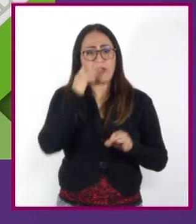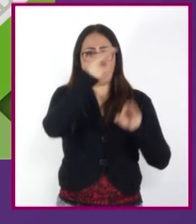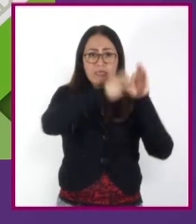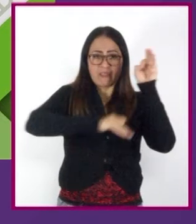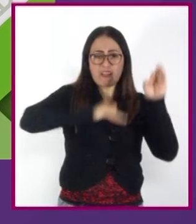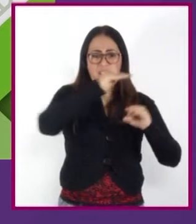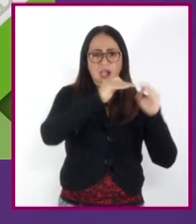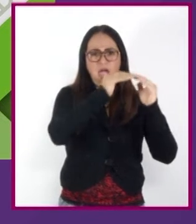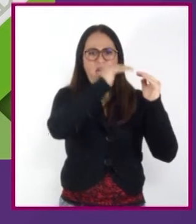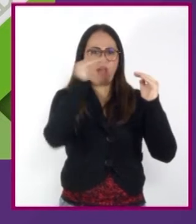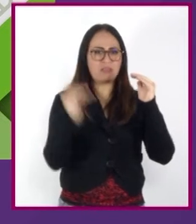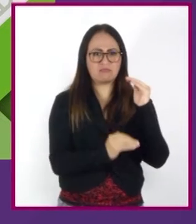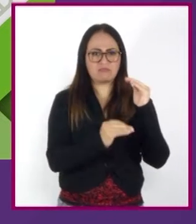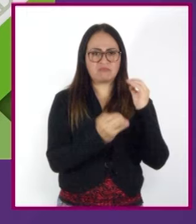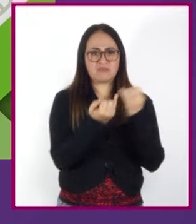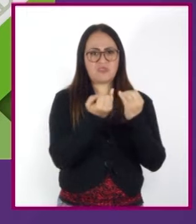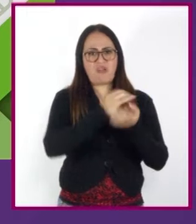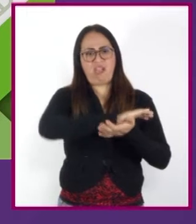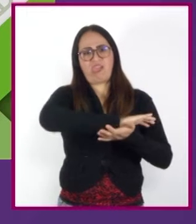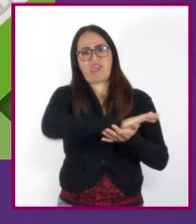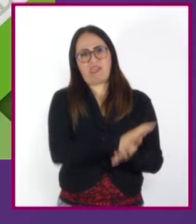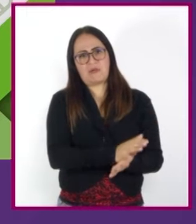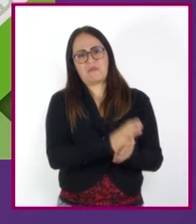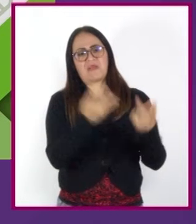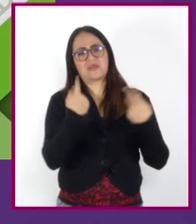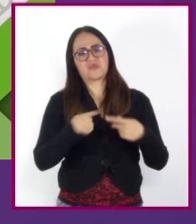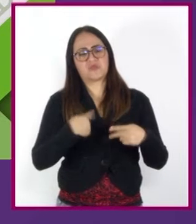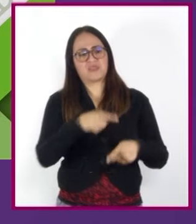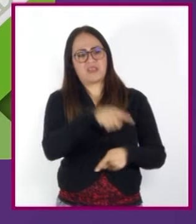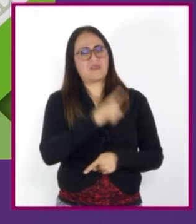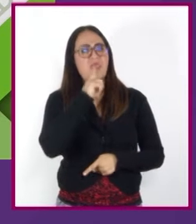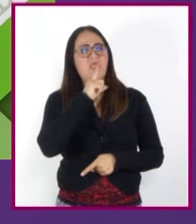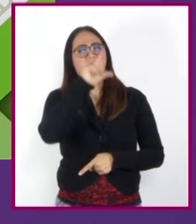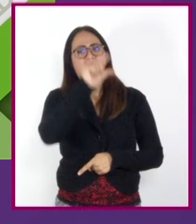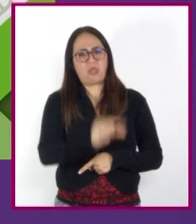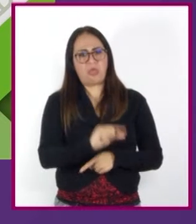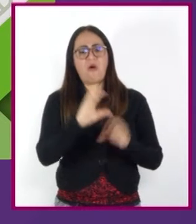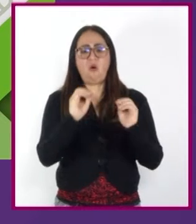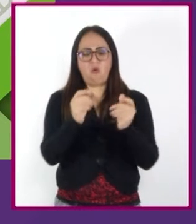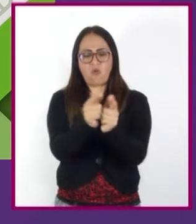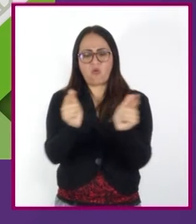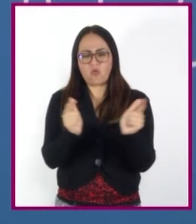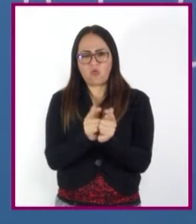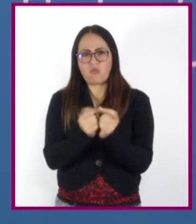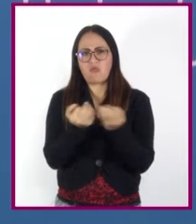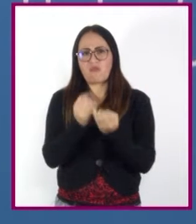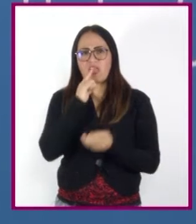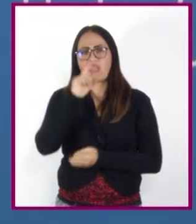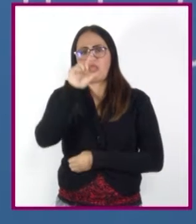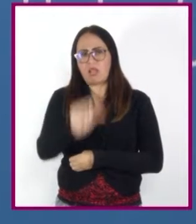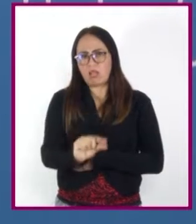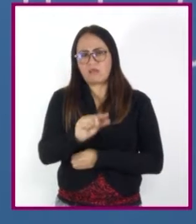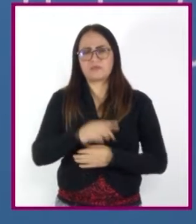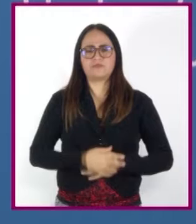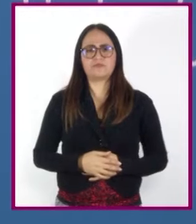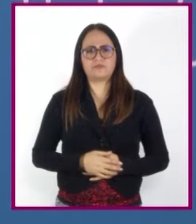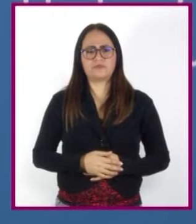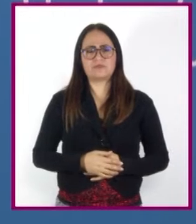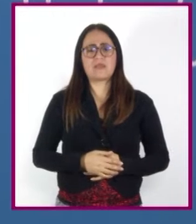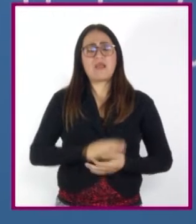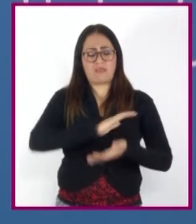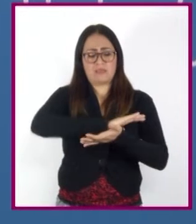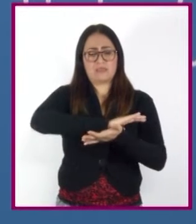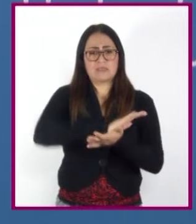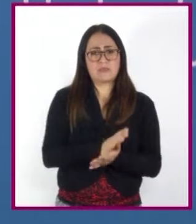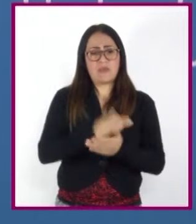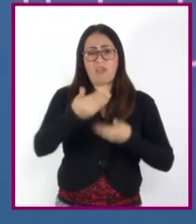o de desprecio inmerecido a determinada persona o grupo. Los efectos de la discriminación